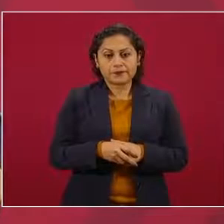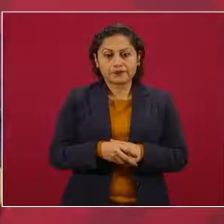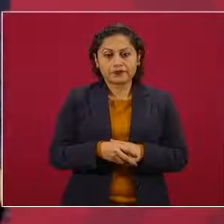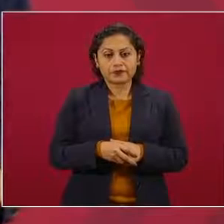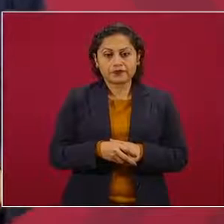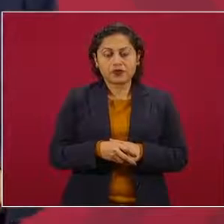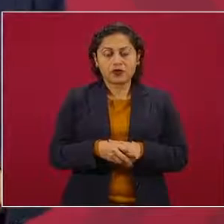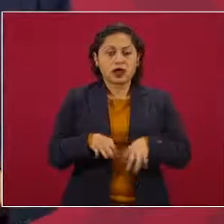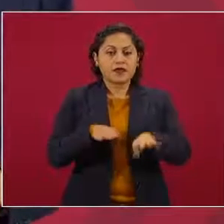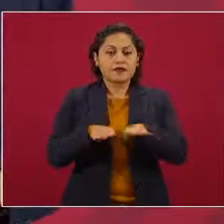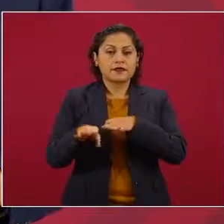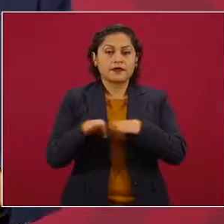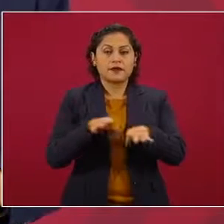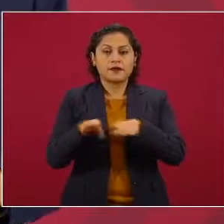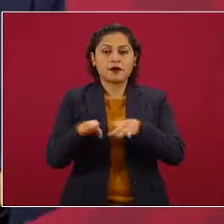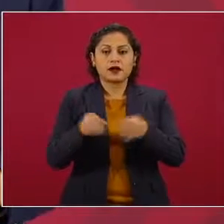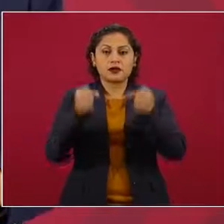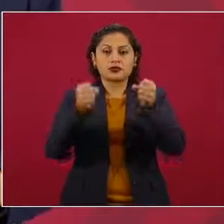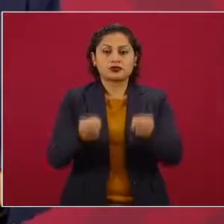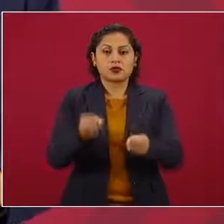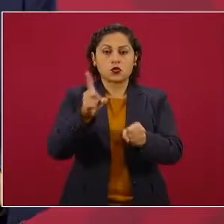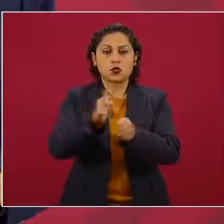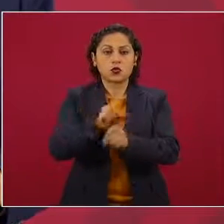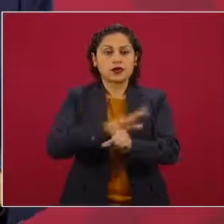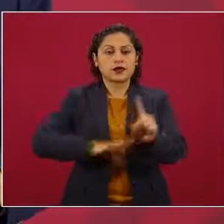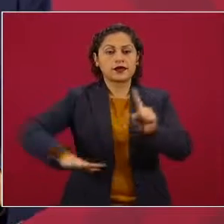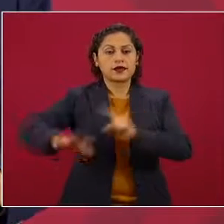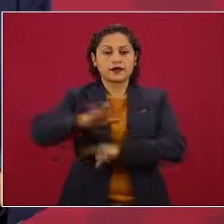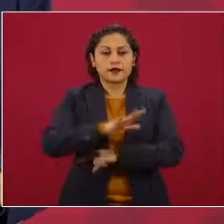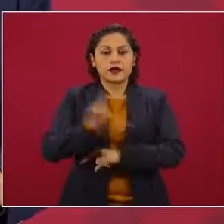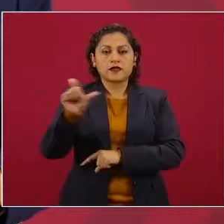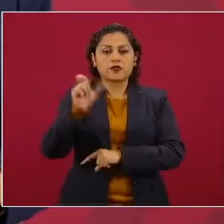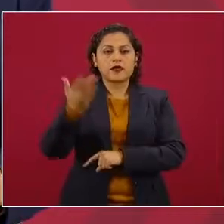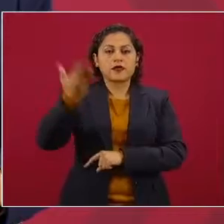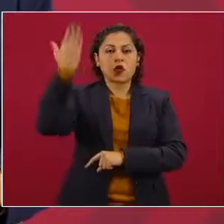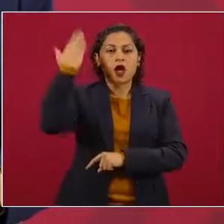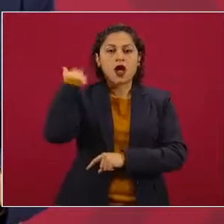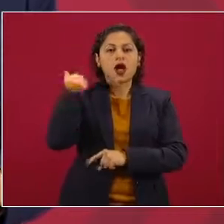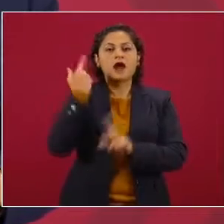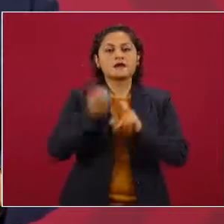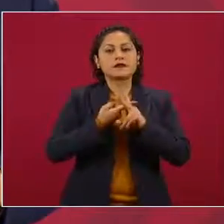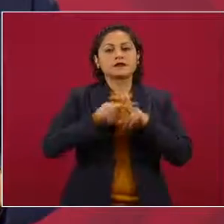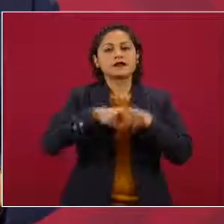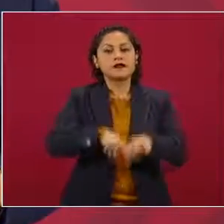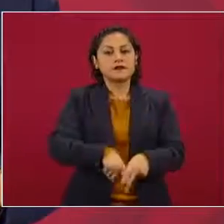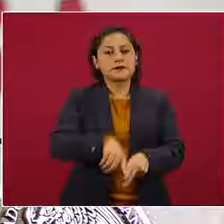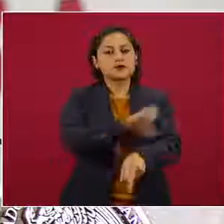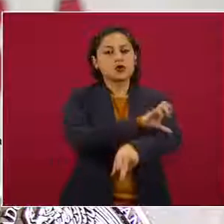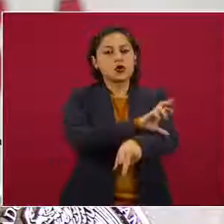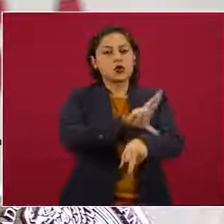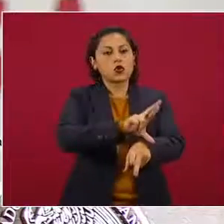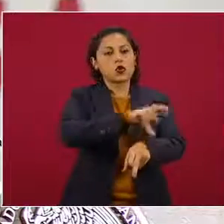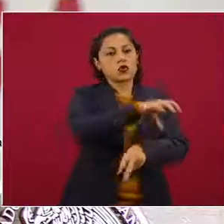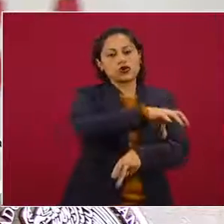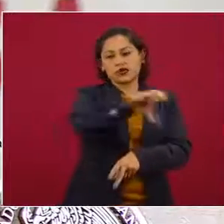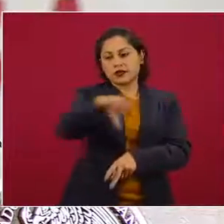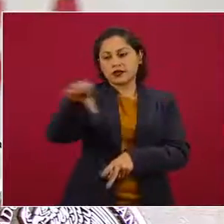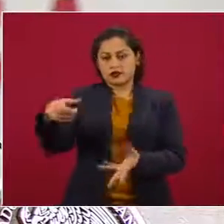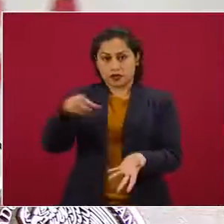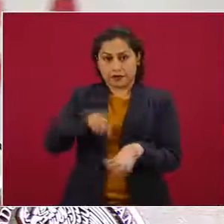Seguridad Pública, cuando creamos las coordinaciones en la ciudad para atender el